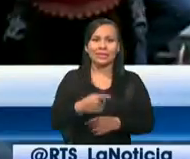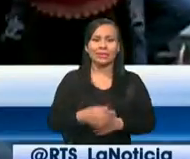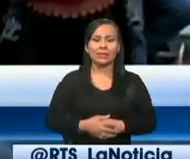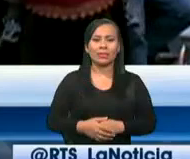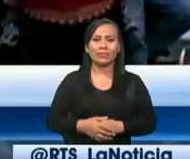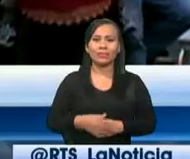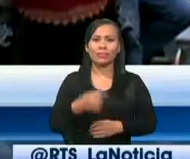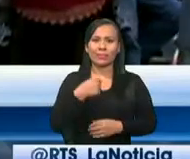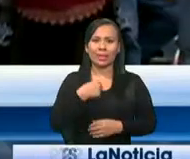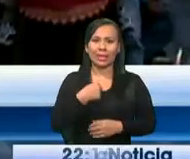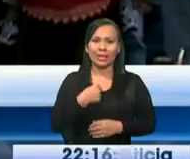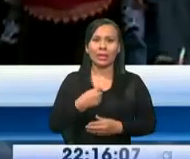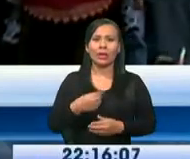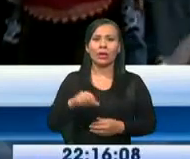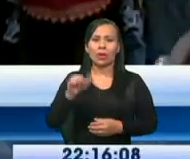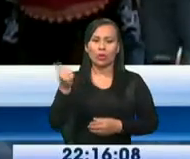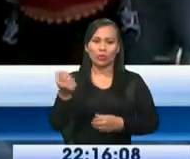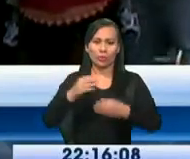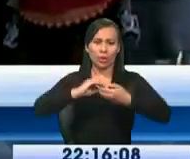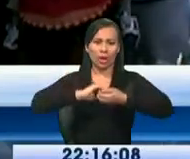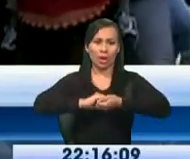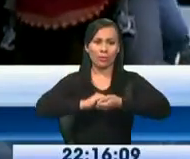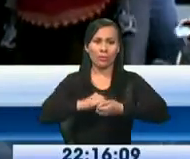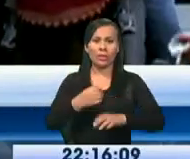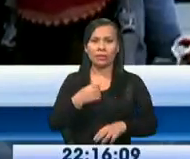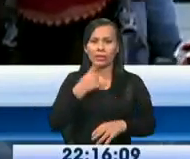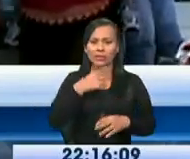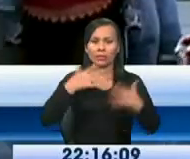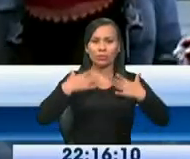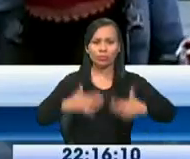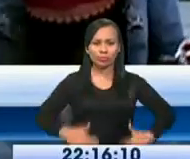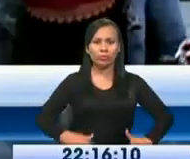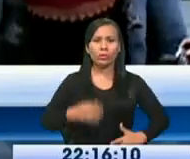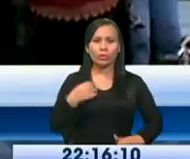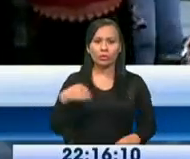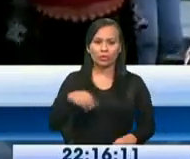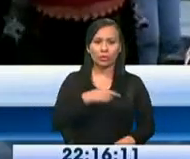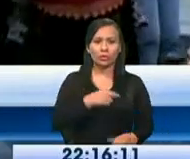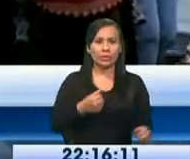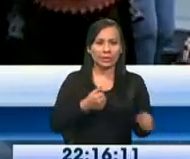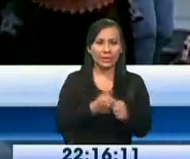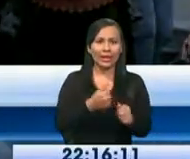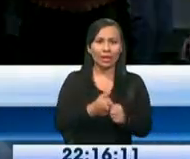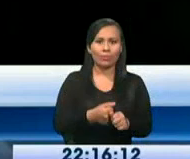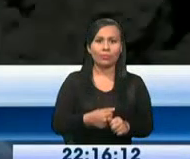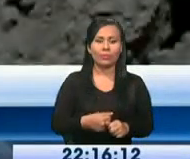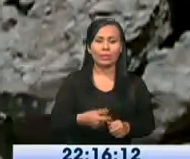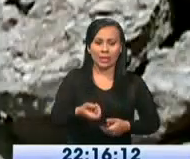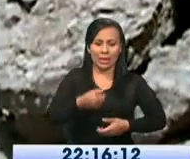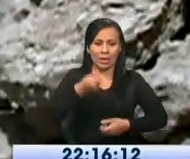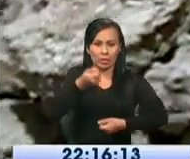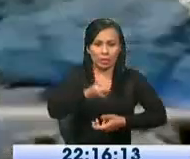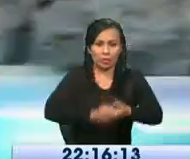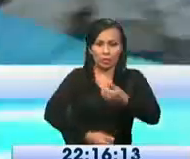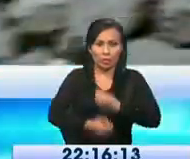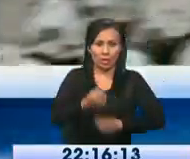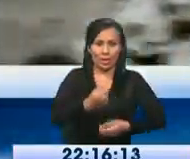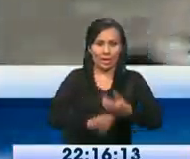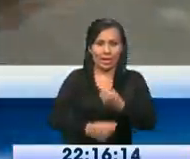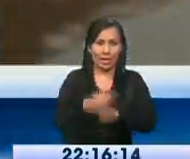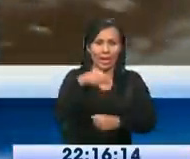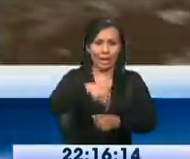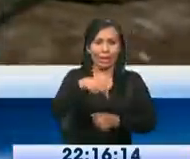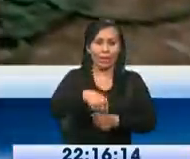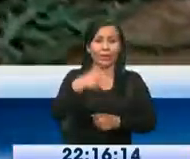cayeron. Ahí con mi otro panita, con uno que estaba con chompa ploma, con él nos acercamos y pedimos una soga. En la parte baja permanecían